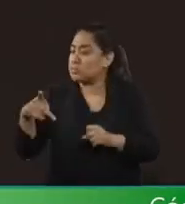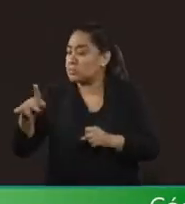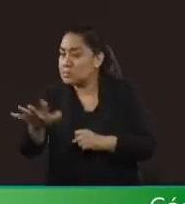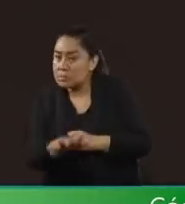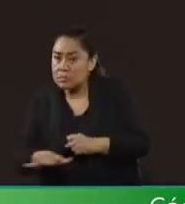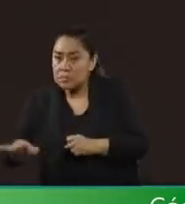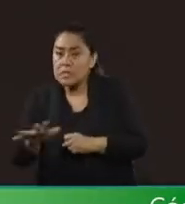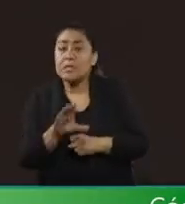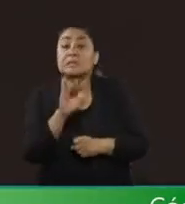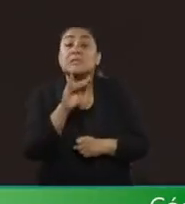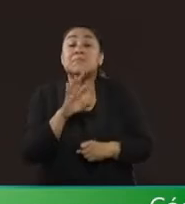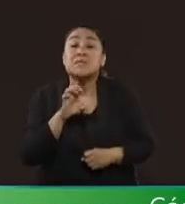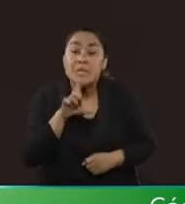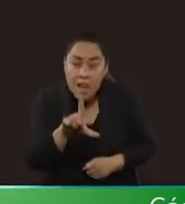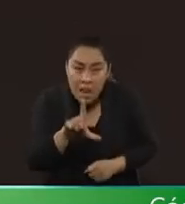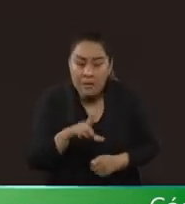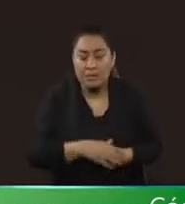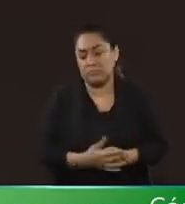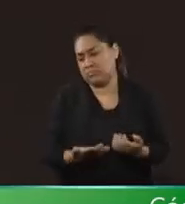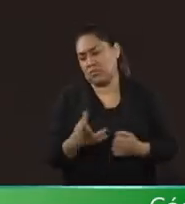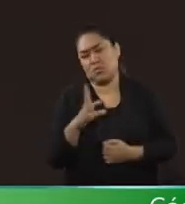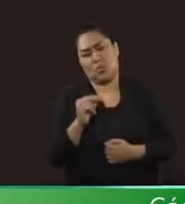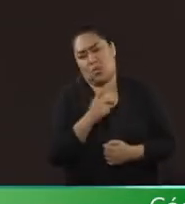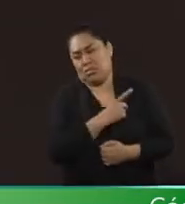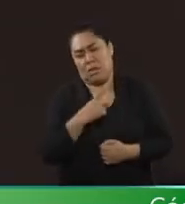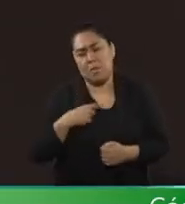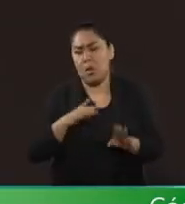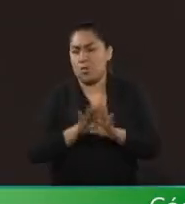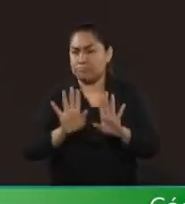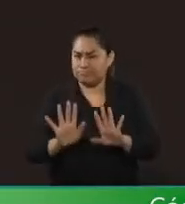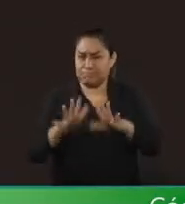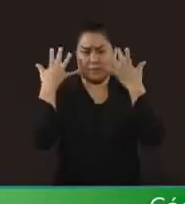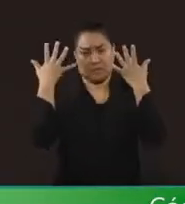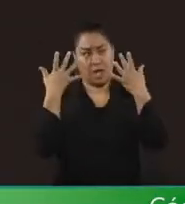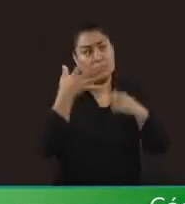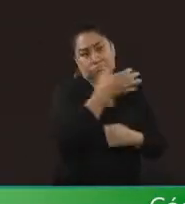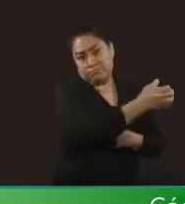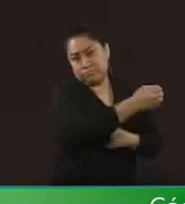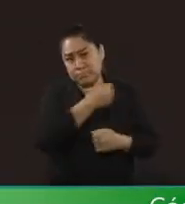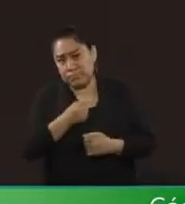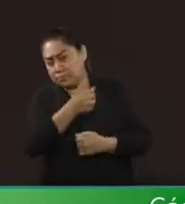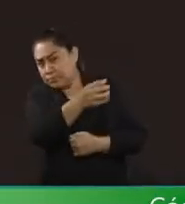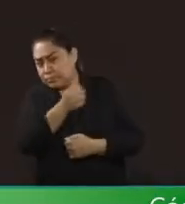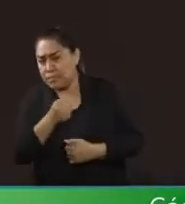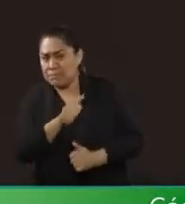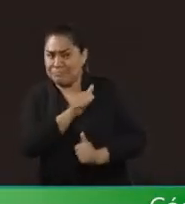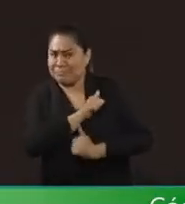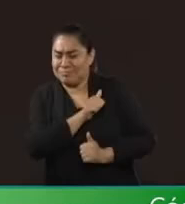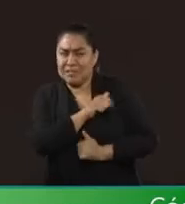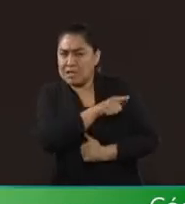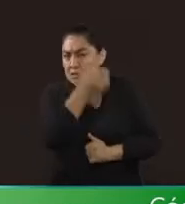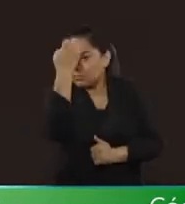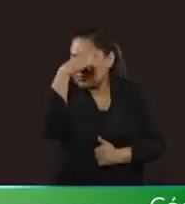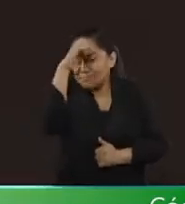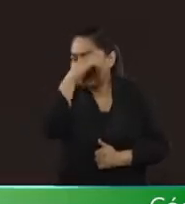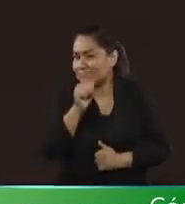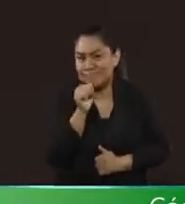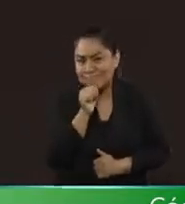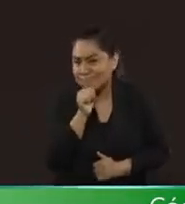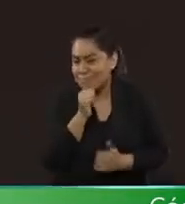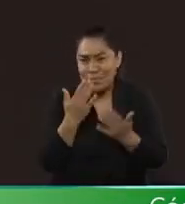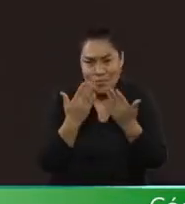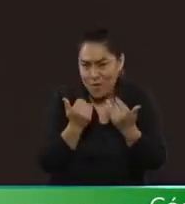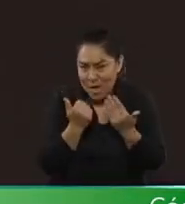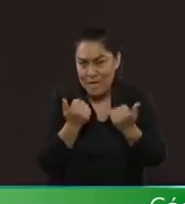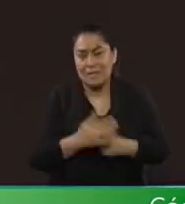podemos pretender meter de manera automática a los militares que no están entrenados para esas labores.